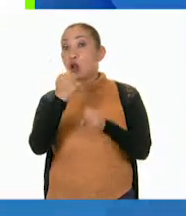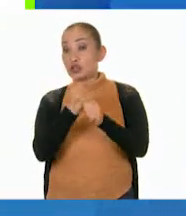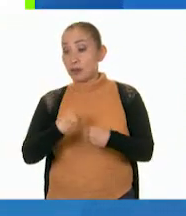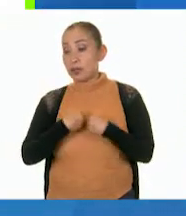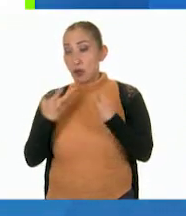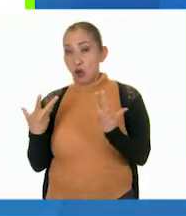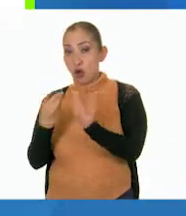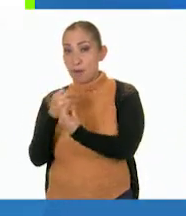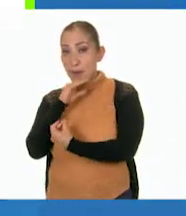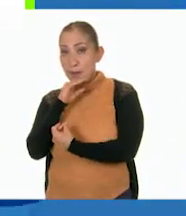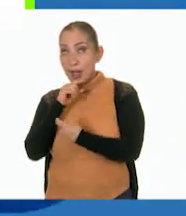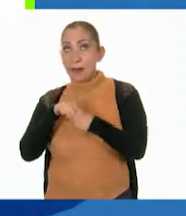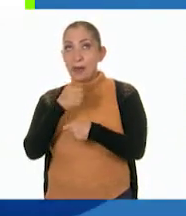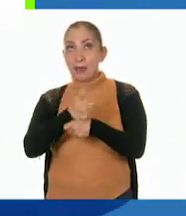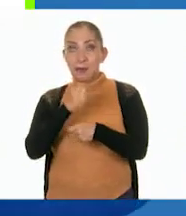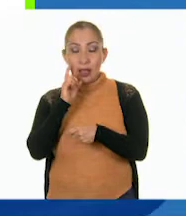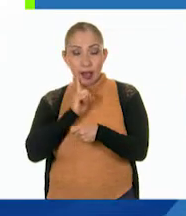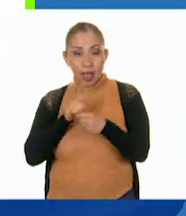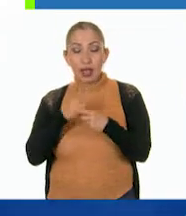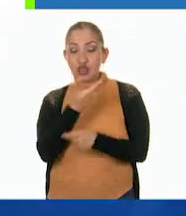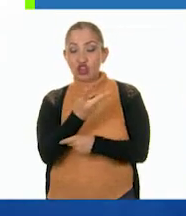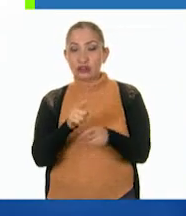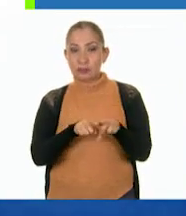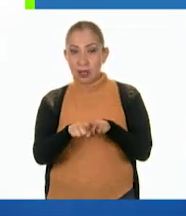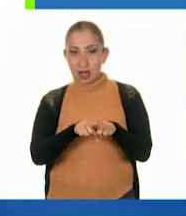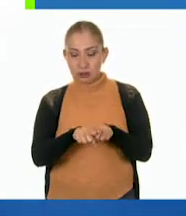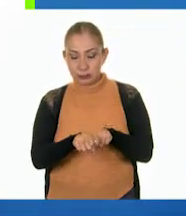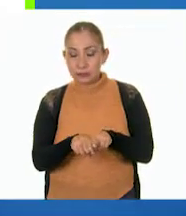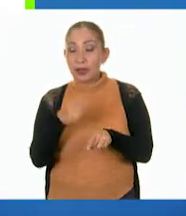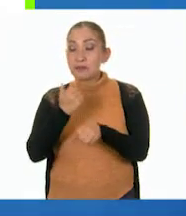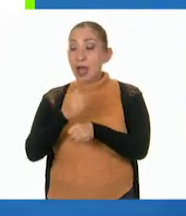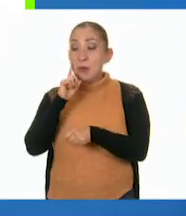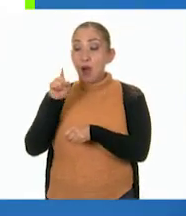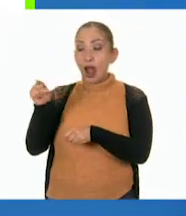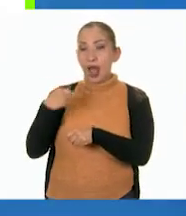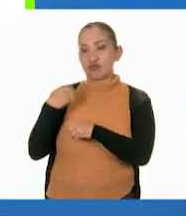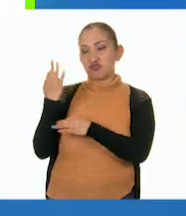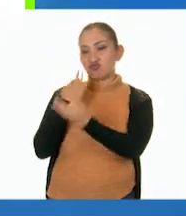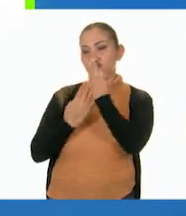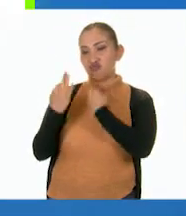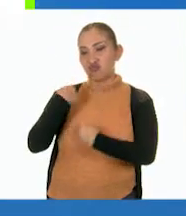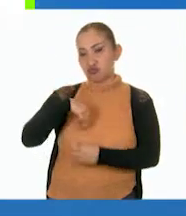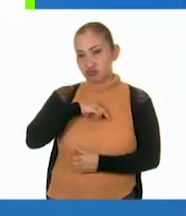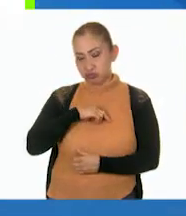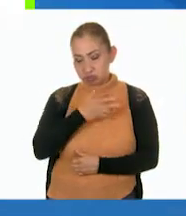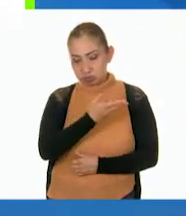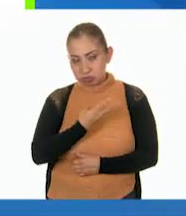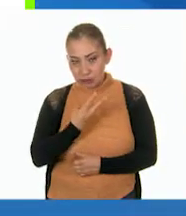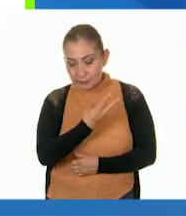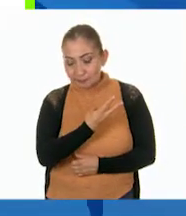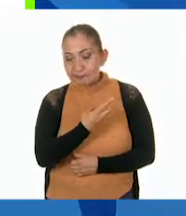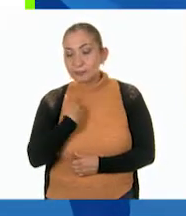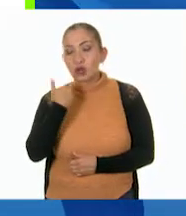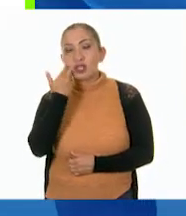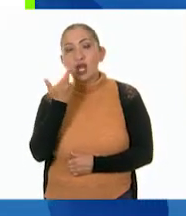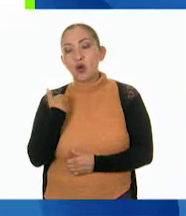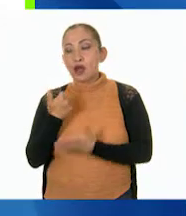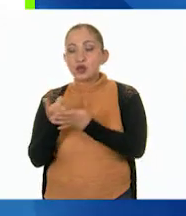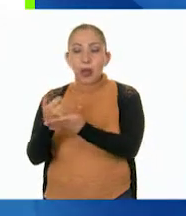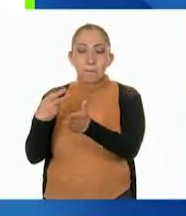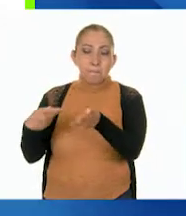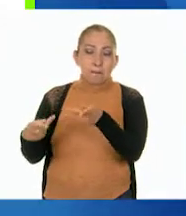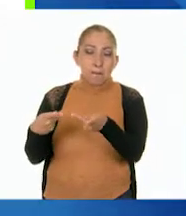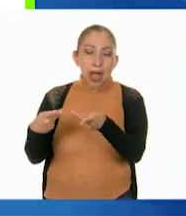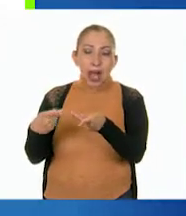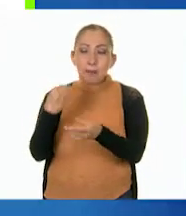mi mamá, mi abuelita y mis 2 hermanos. Mi abuelita es la que nos cuida. Me gustaría ayudar a preparar alguna